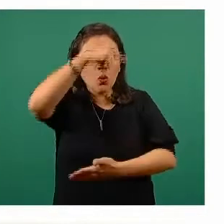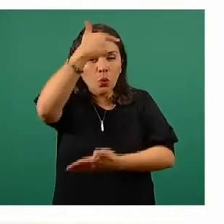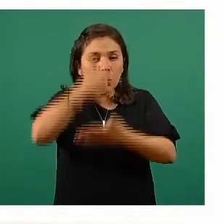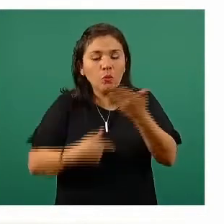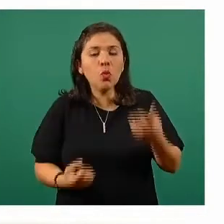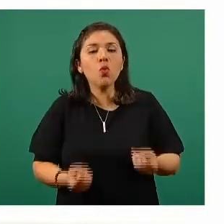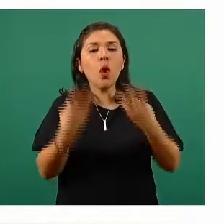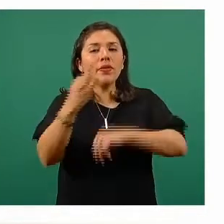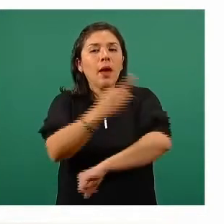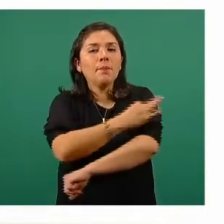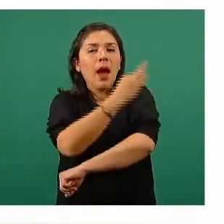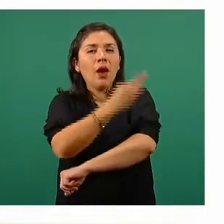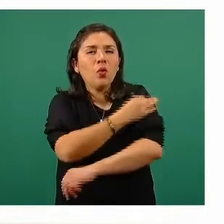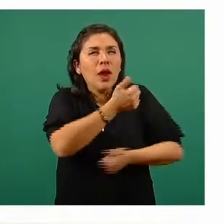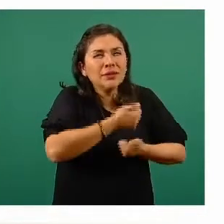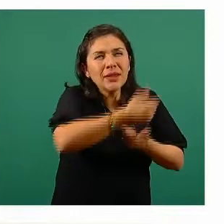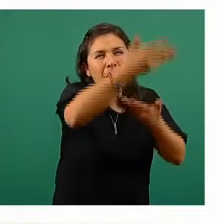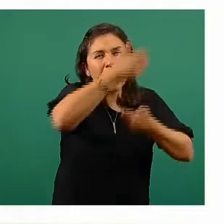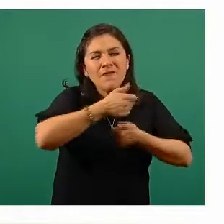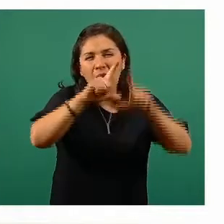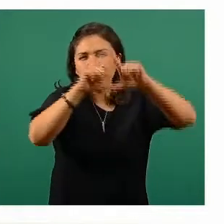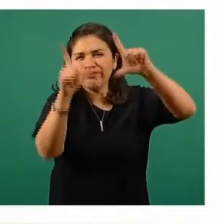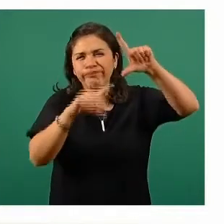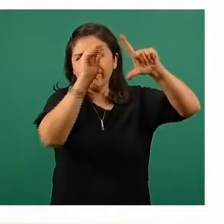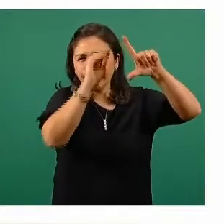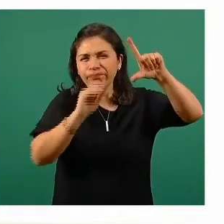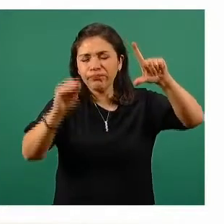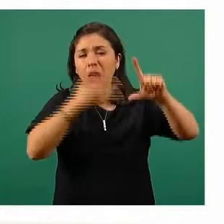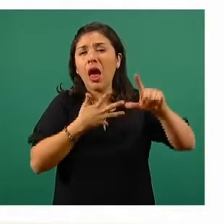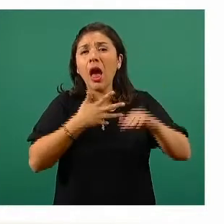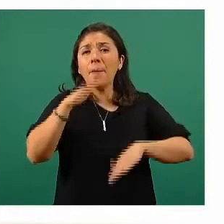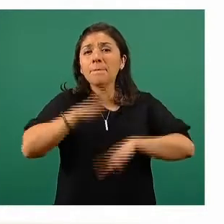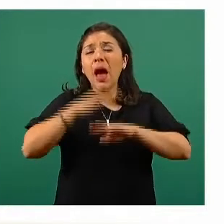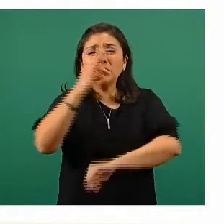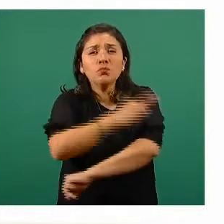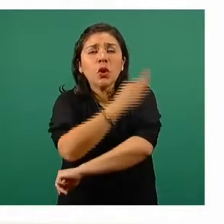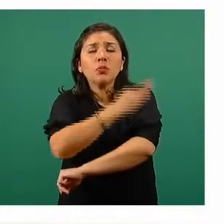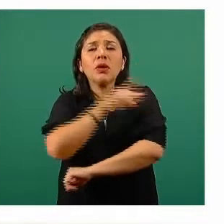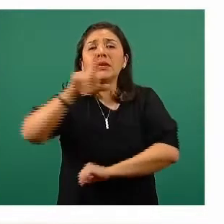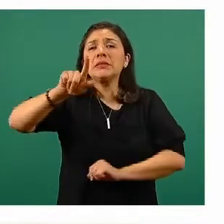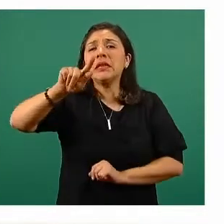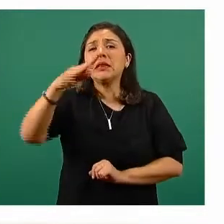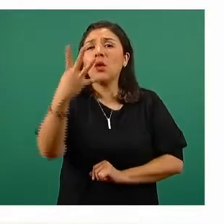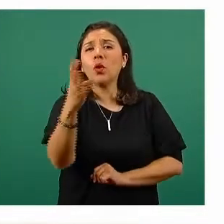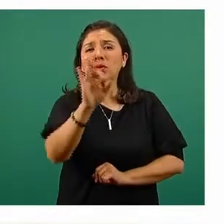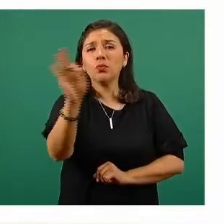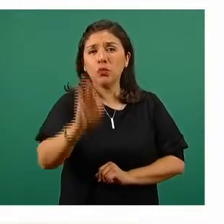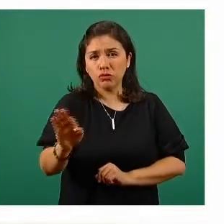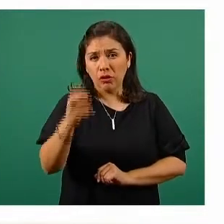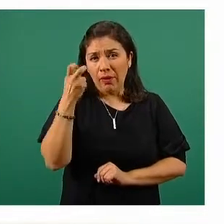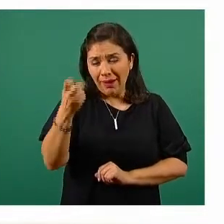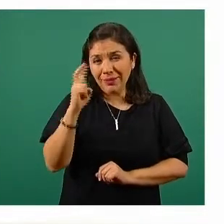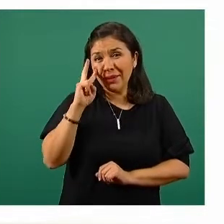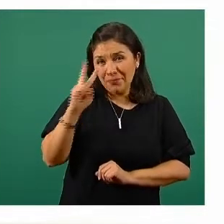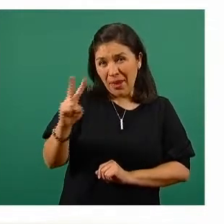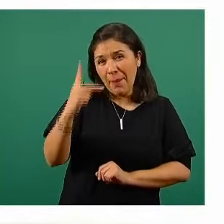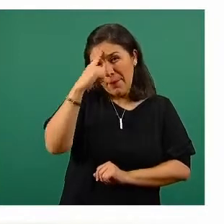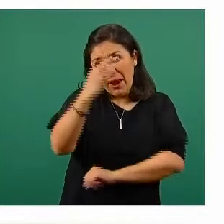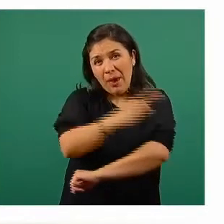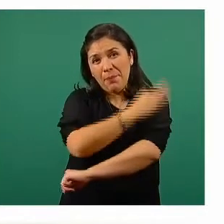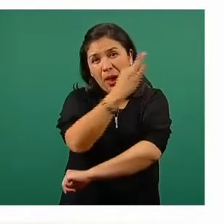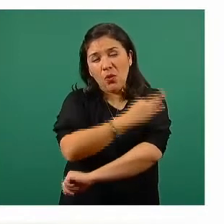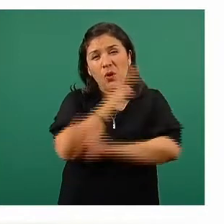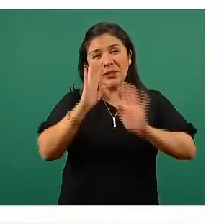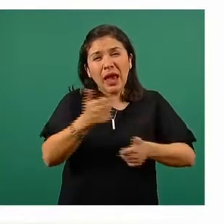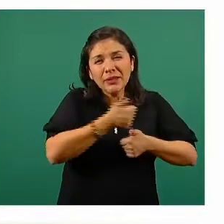las dosis que se han distribuido a las entidades federativas por arriba del 70%. El 74% de estas vacunas que se